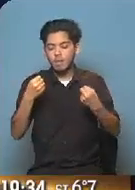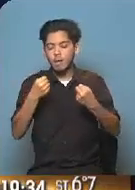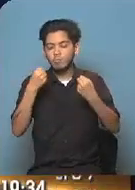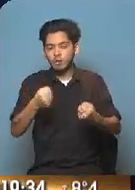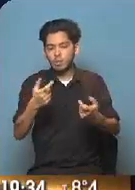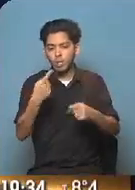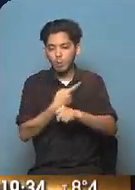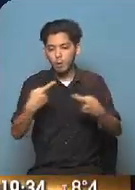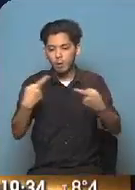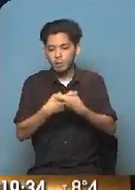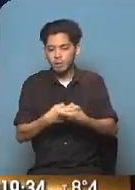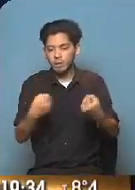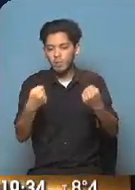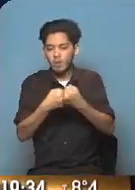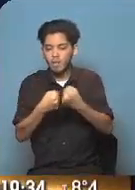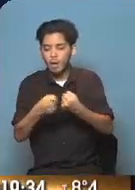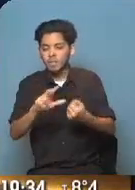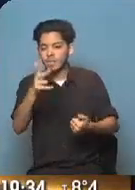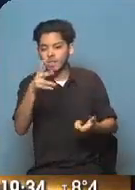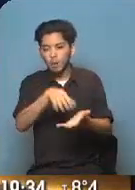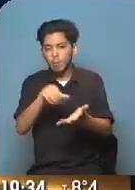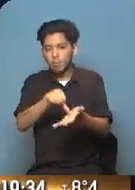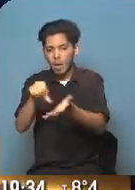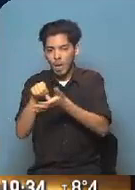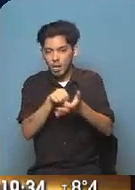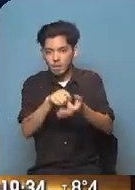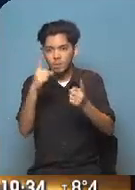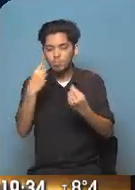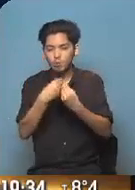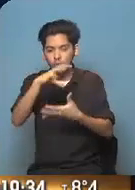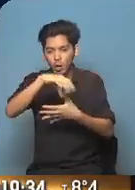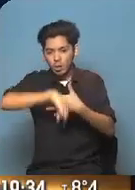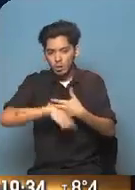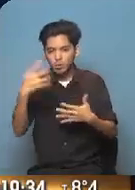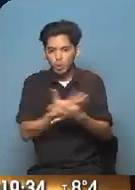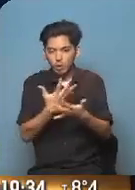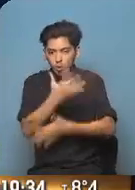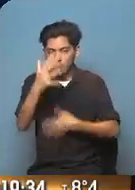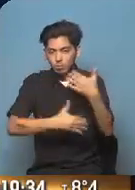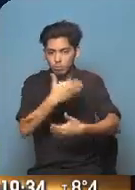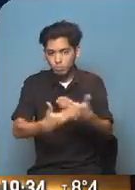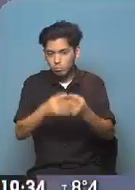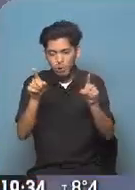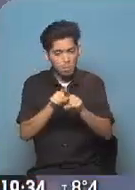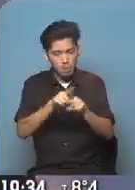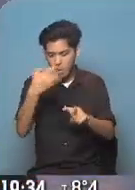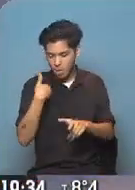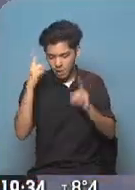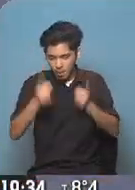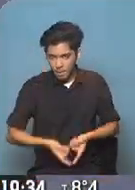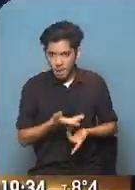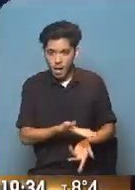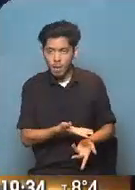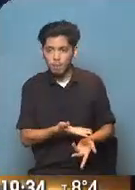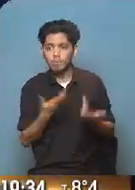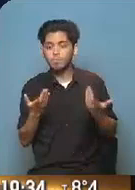se enfrentaban en terceros países en de toda la región de latinoamérica sufrió ese proceso digamos incluido en la argentina obviamente eso